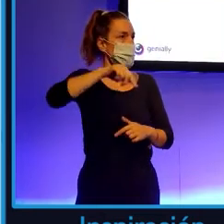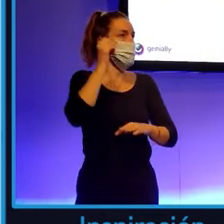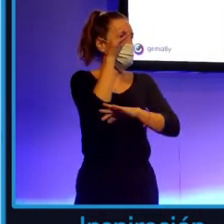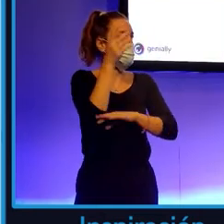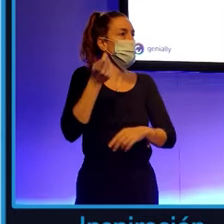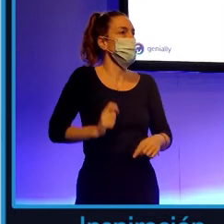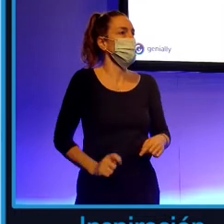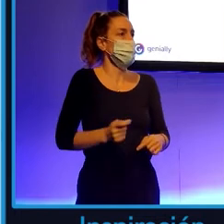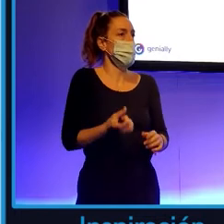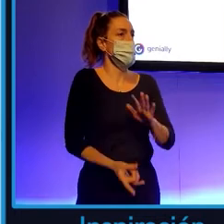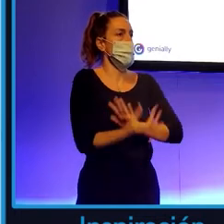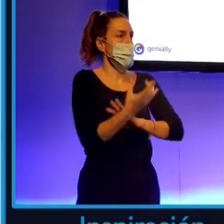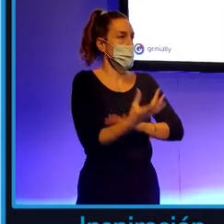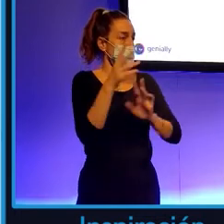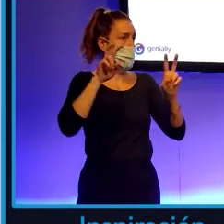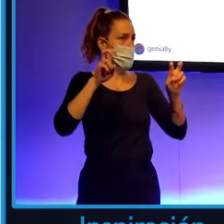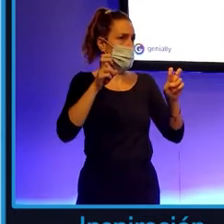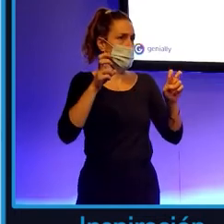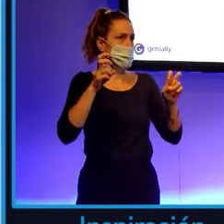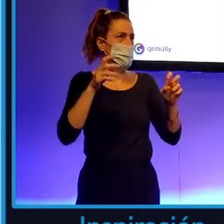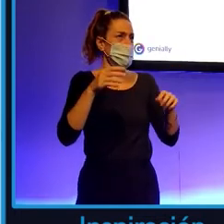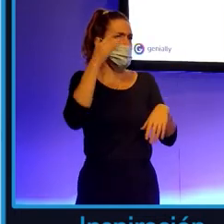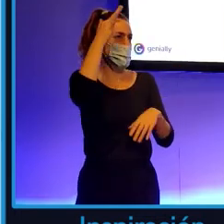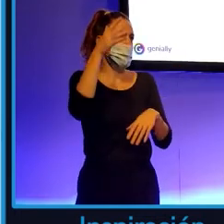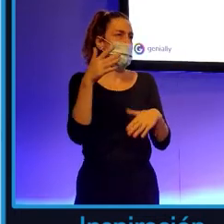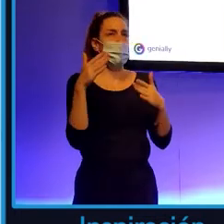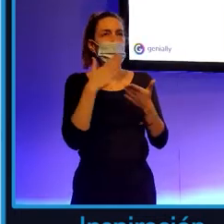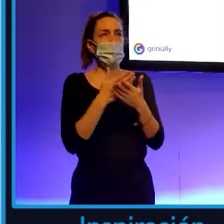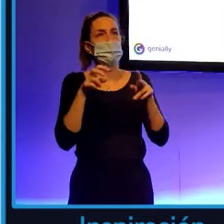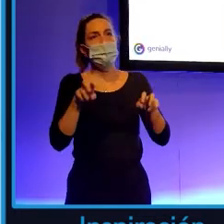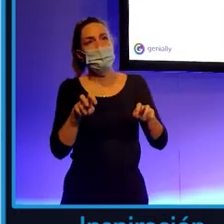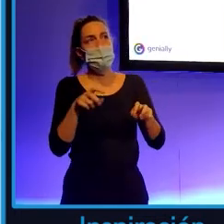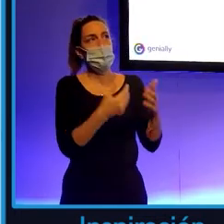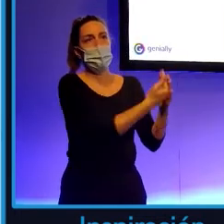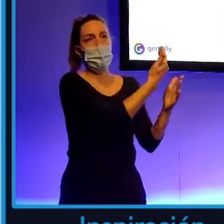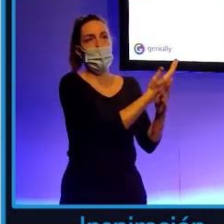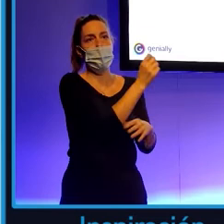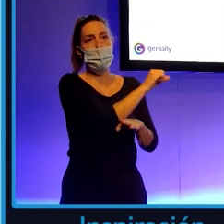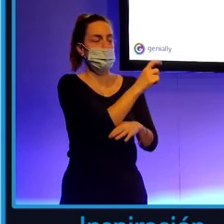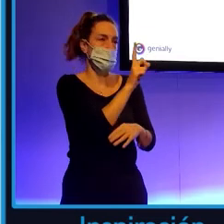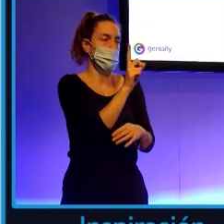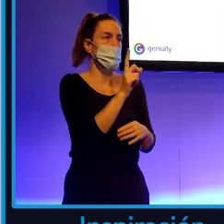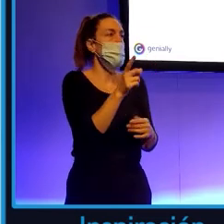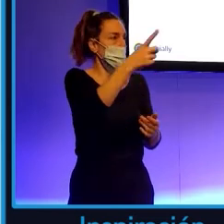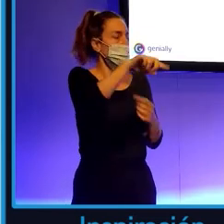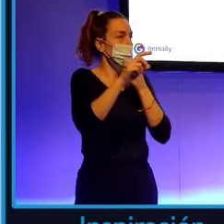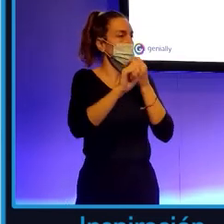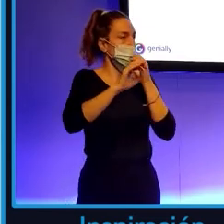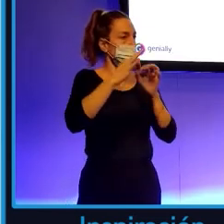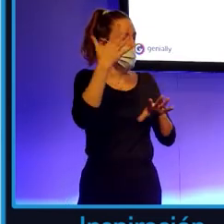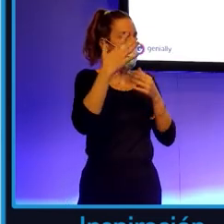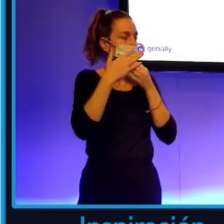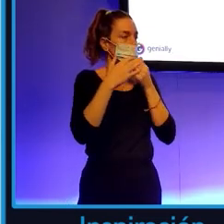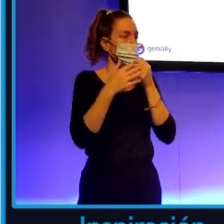que estando en una clase normal en vuestro instituto y no todo el mundo tiene estas opciones bueno pues los electrodomésticos